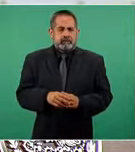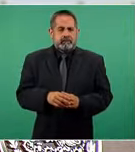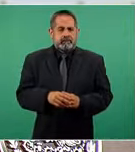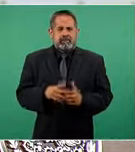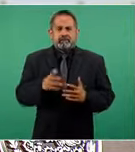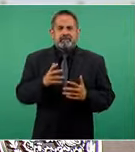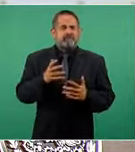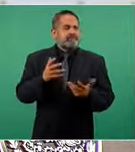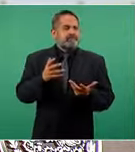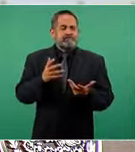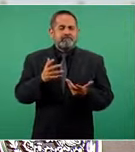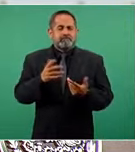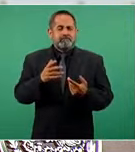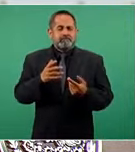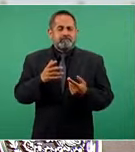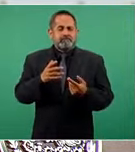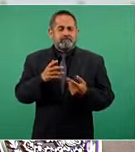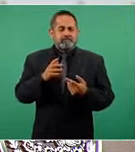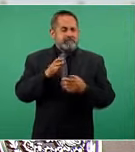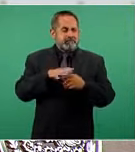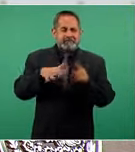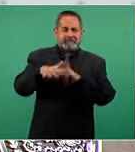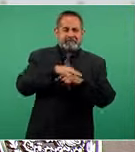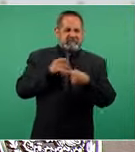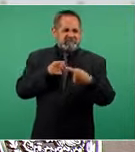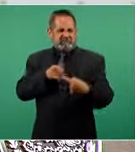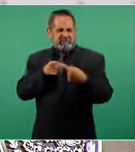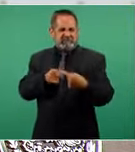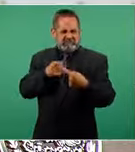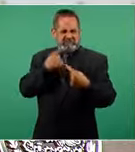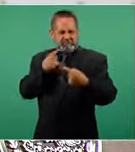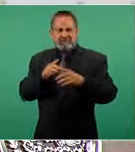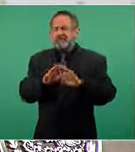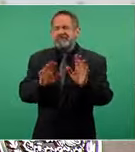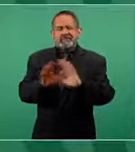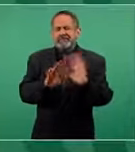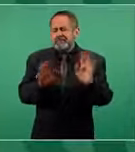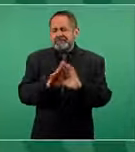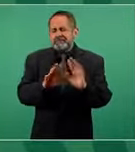crear malos ambientes. No.